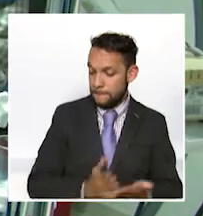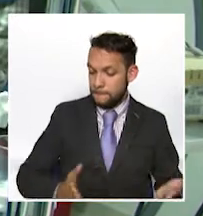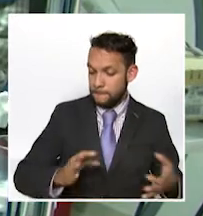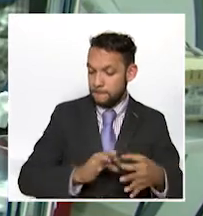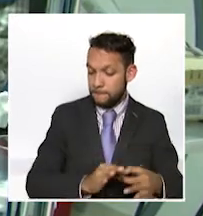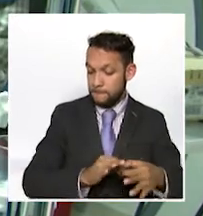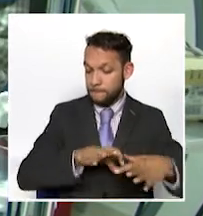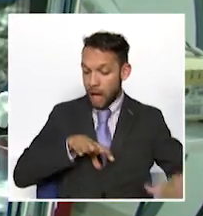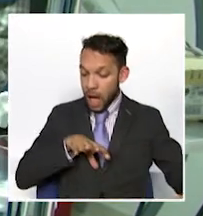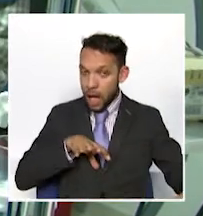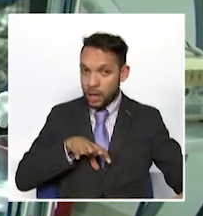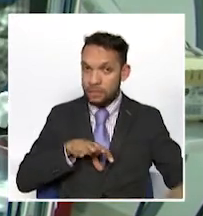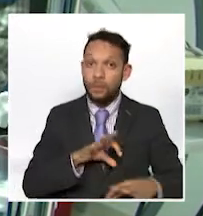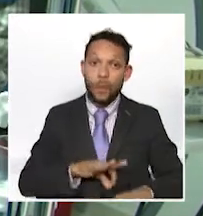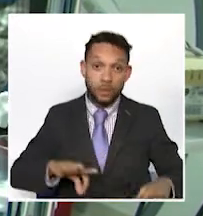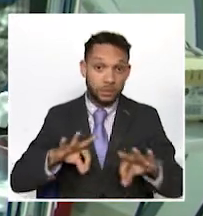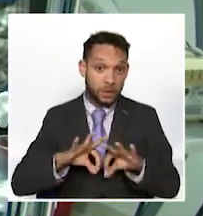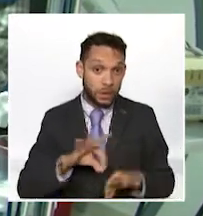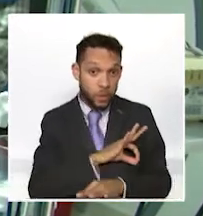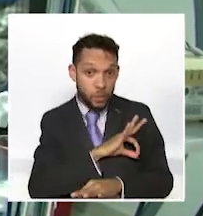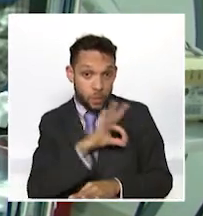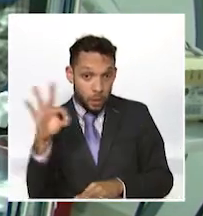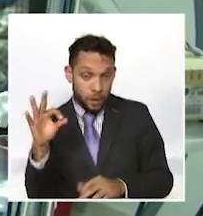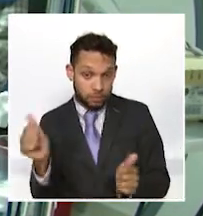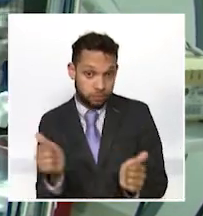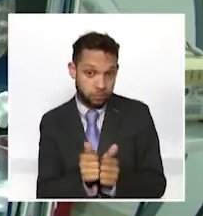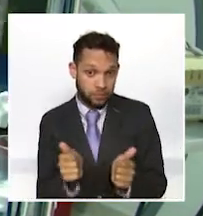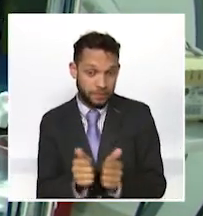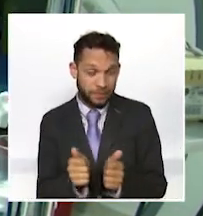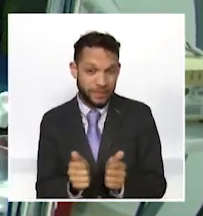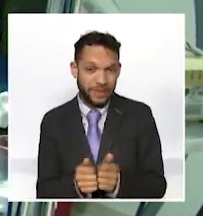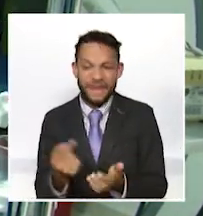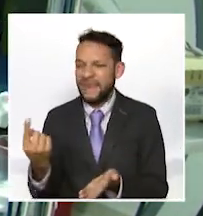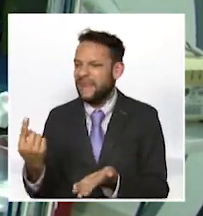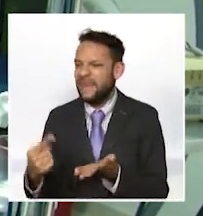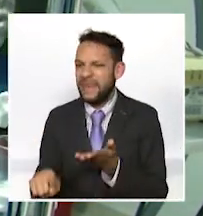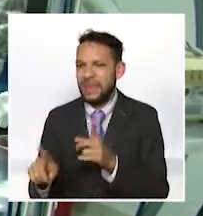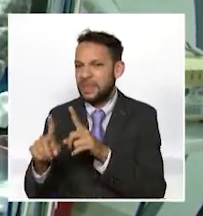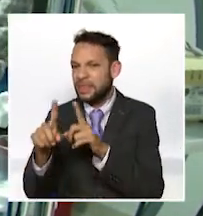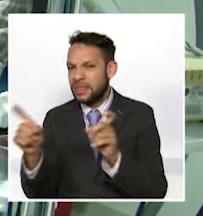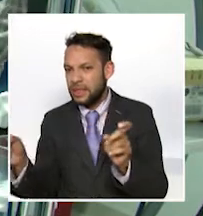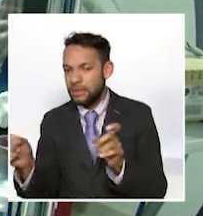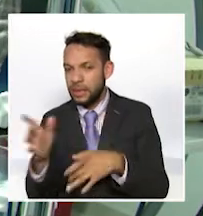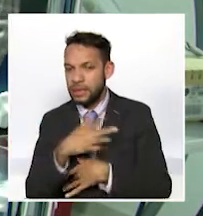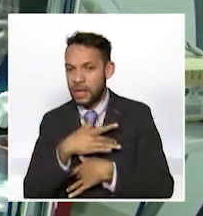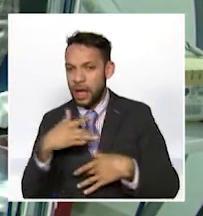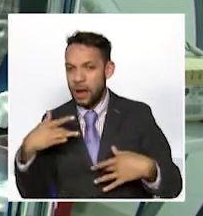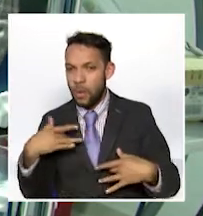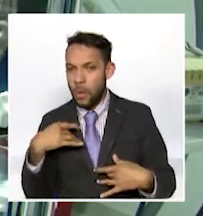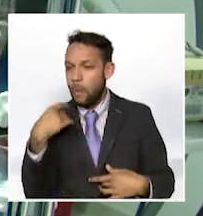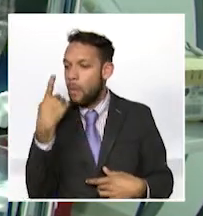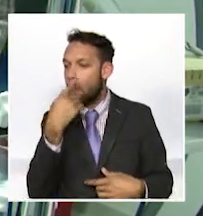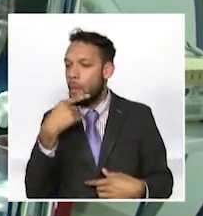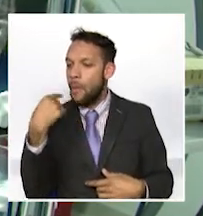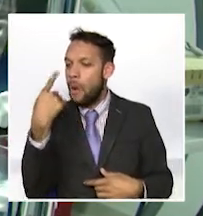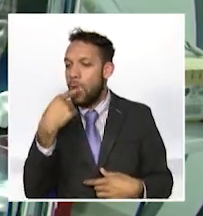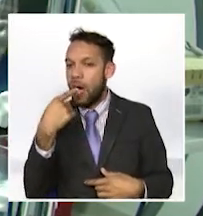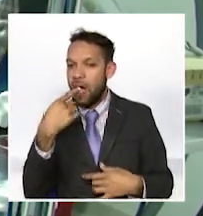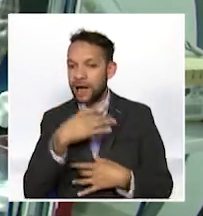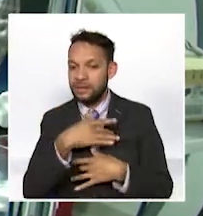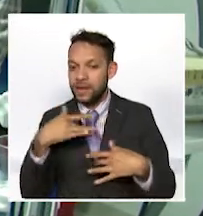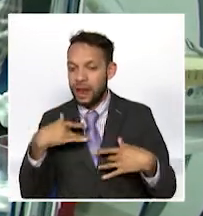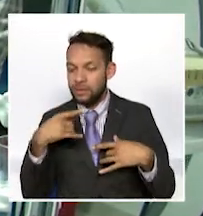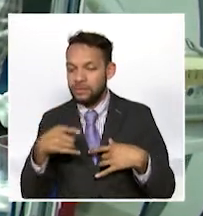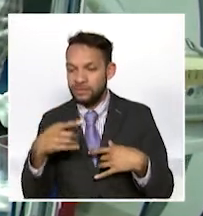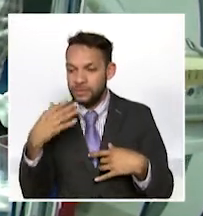separar, porque nunca se ha separado realmente, que es la salud oral, es el